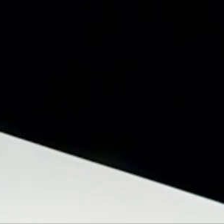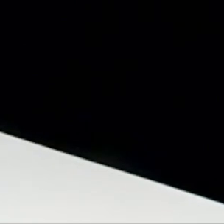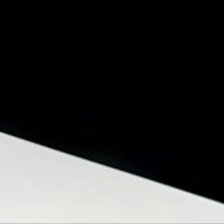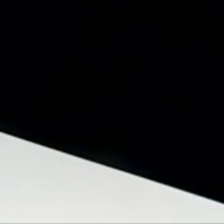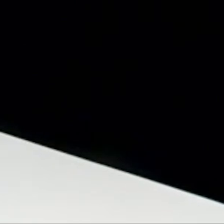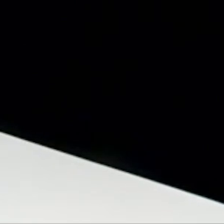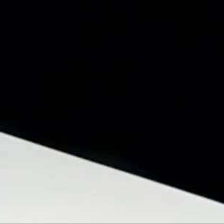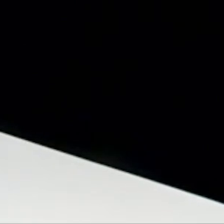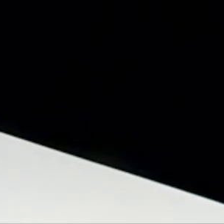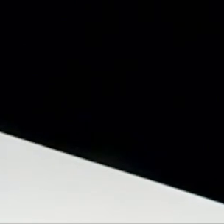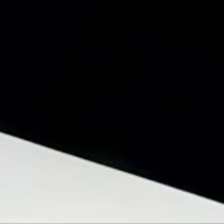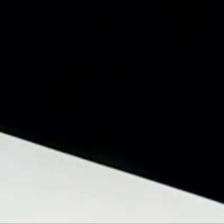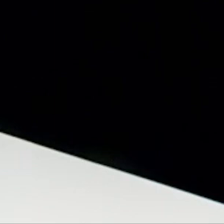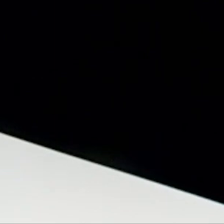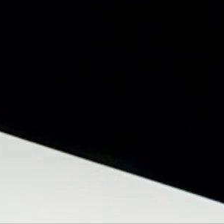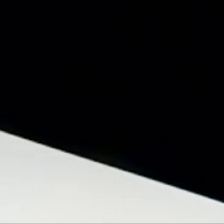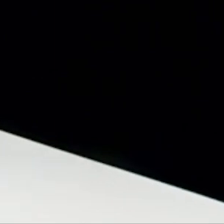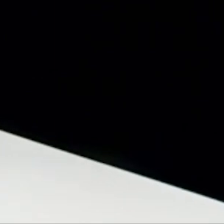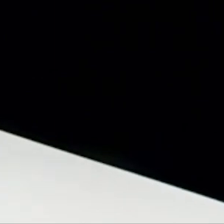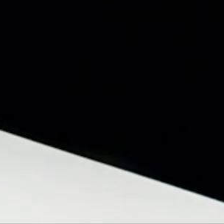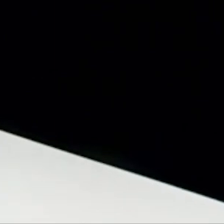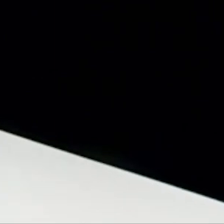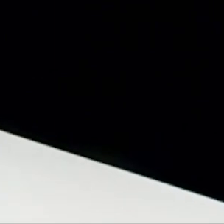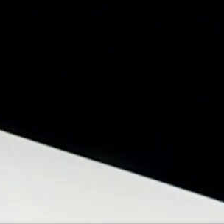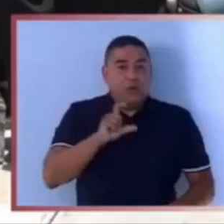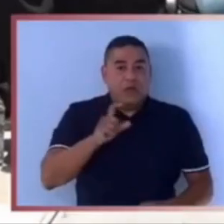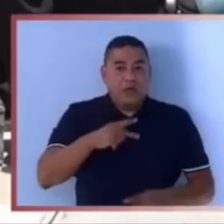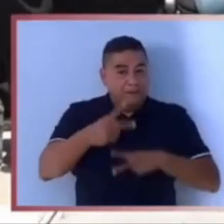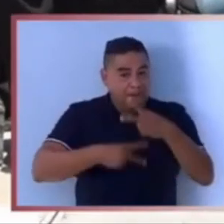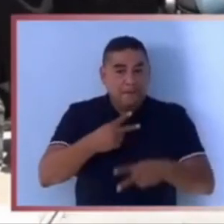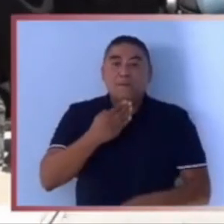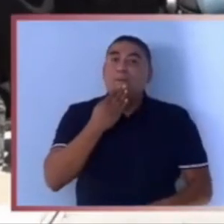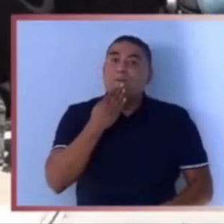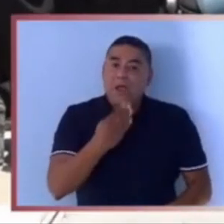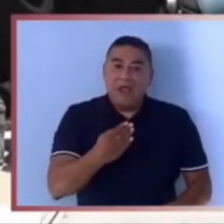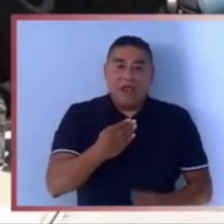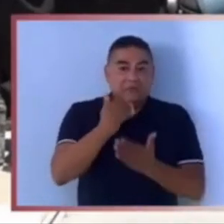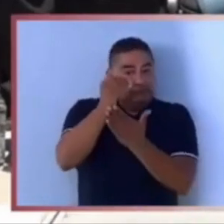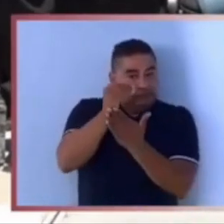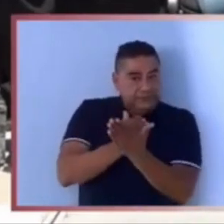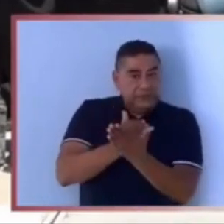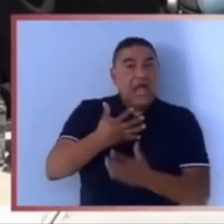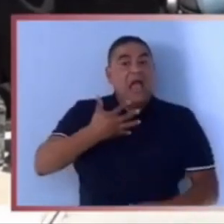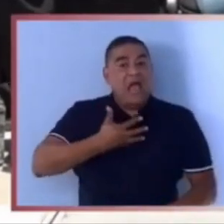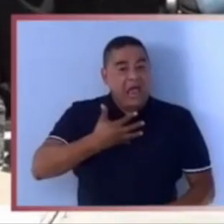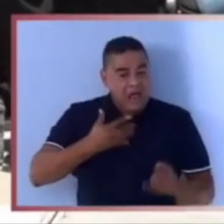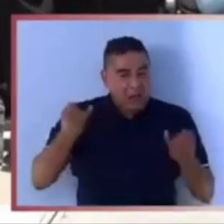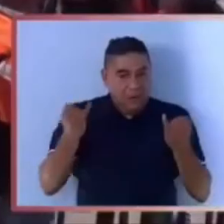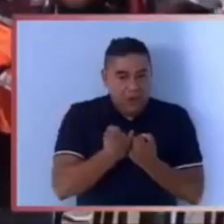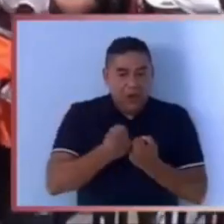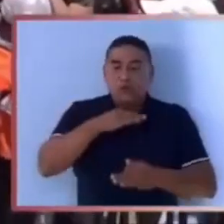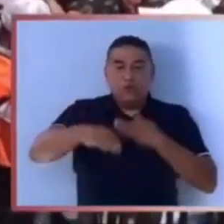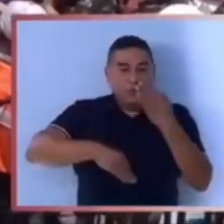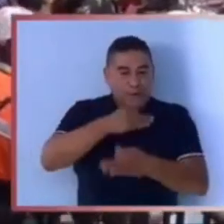habitantes de la ciudad de México y abandonar el metro durante un miting en la alcaldía Venustiano Carranza shb señaló que el